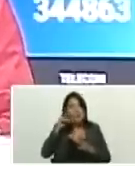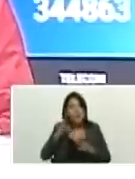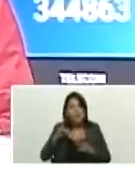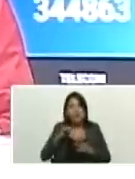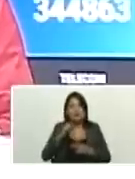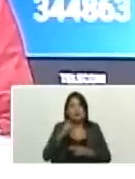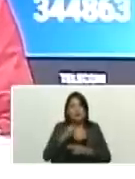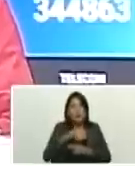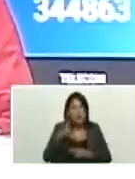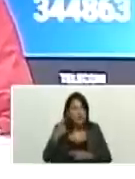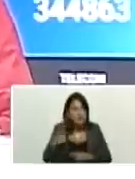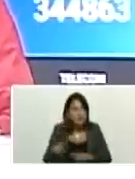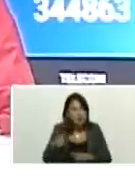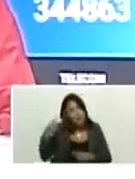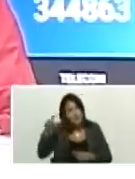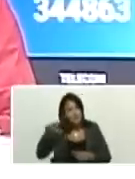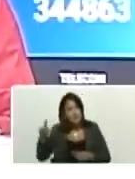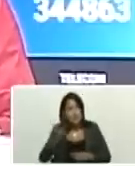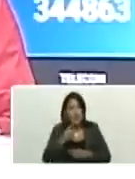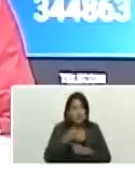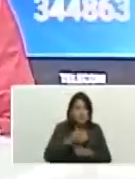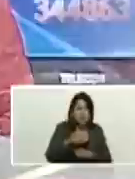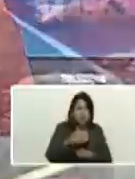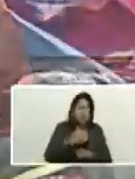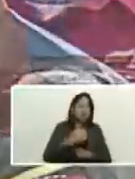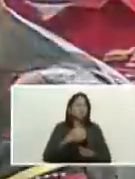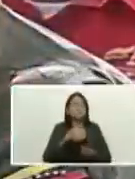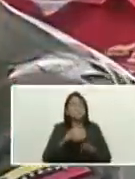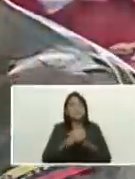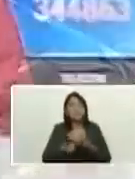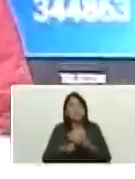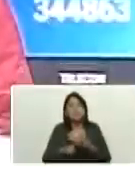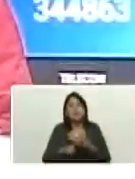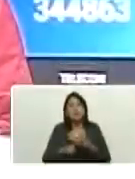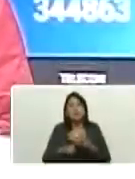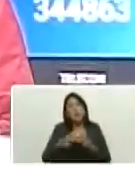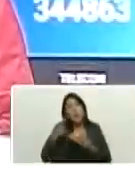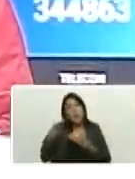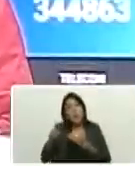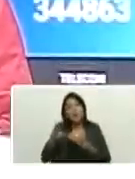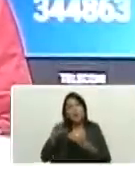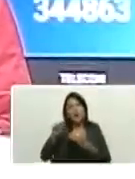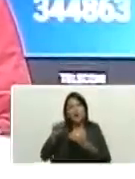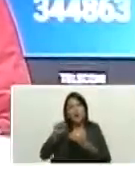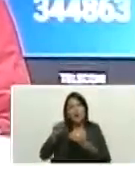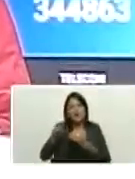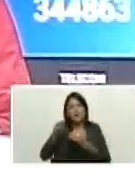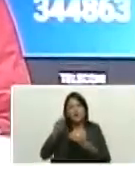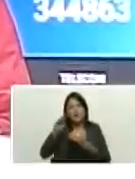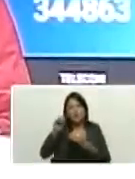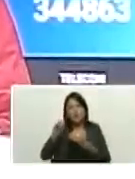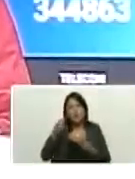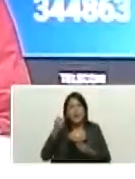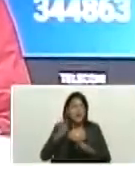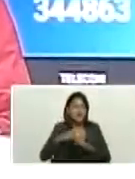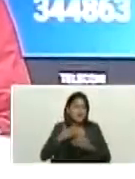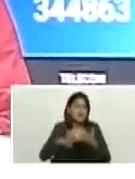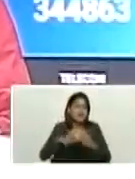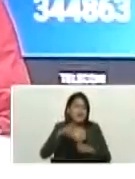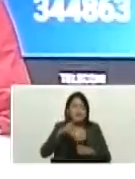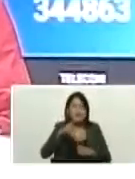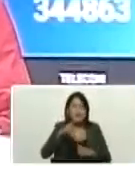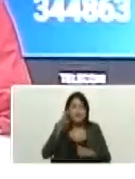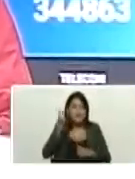de liberación federal, luego de la traición a Cipriano Castro y el proyecto de la